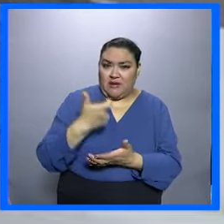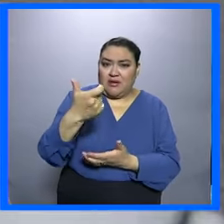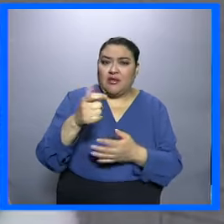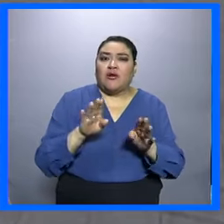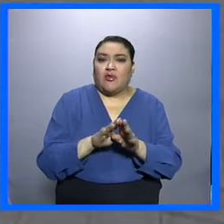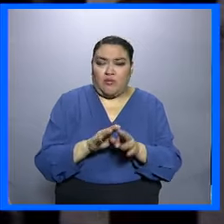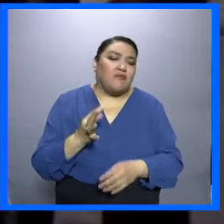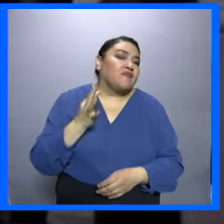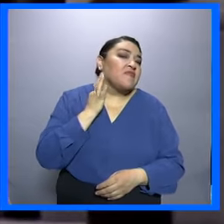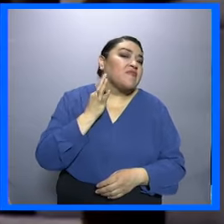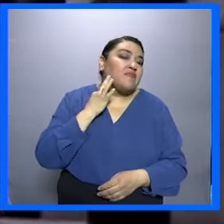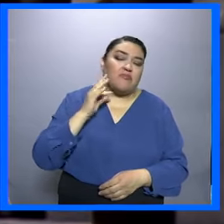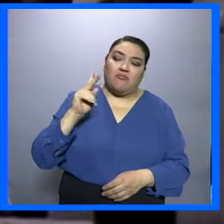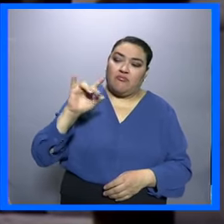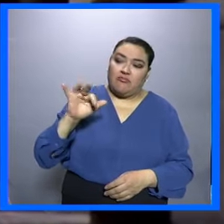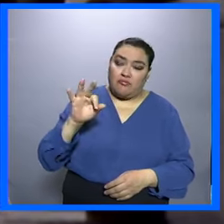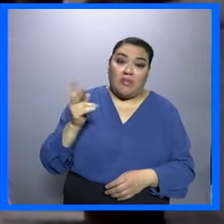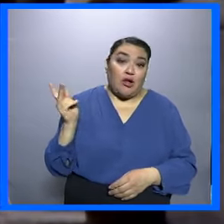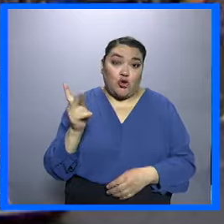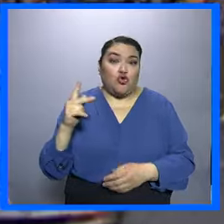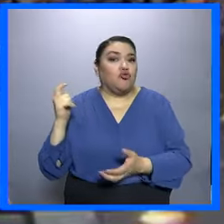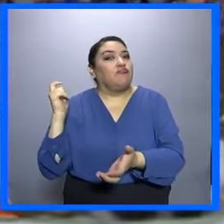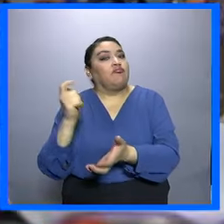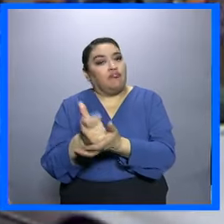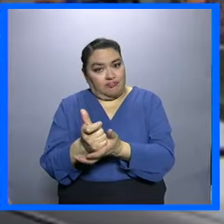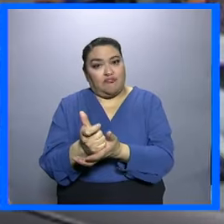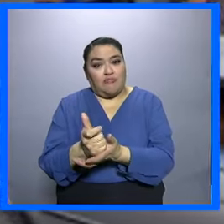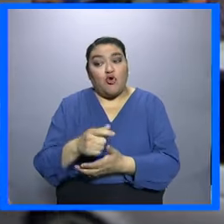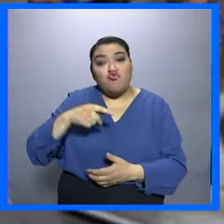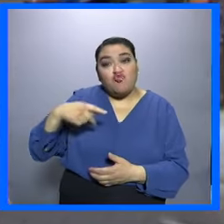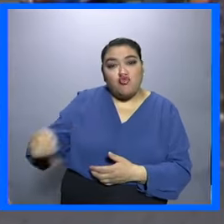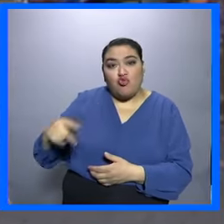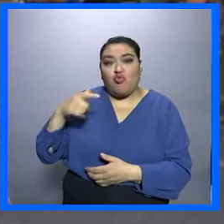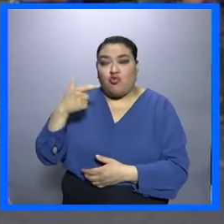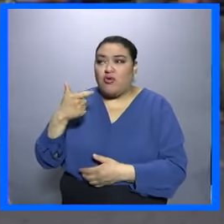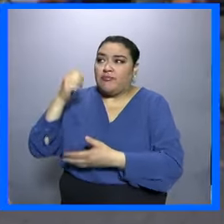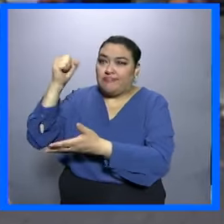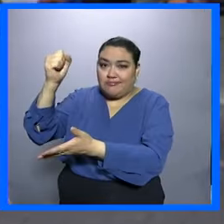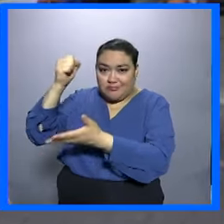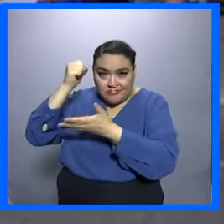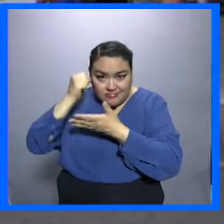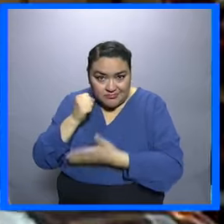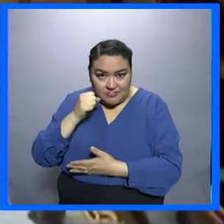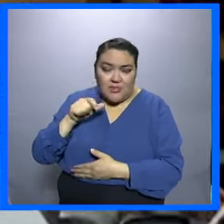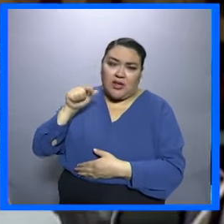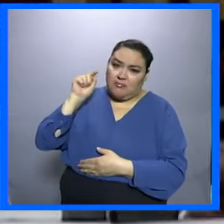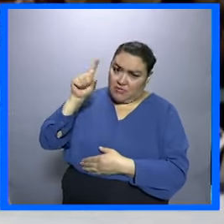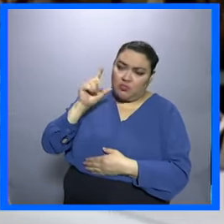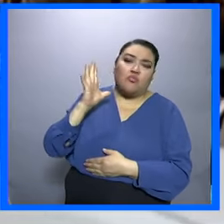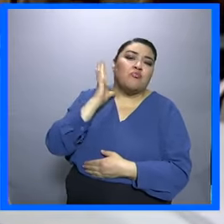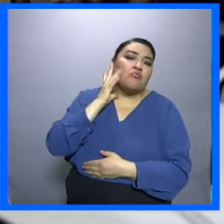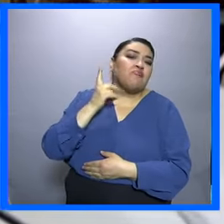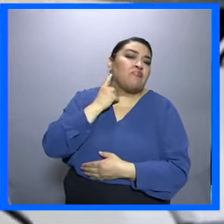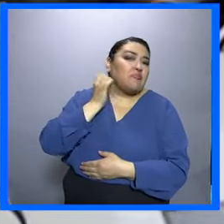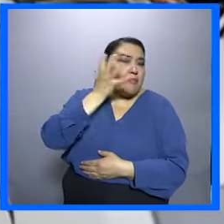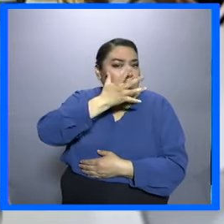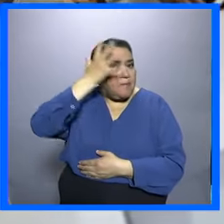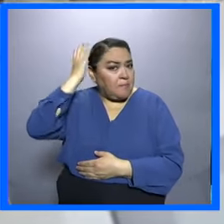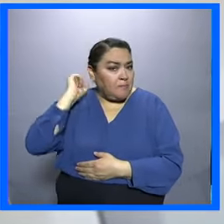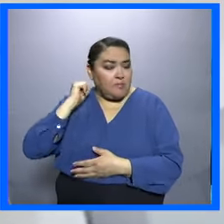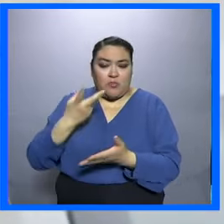la Fiscalía deberán cubrir las pensiones, pero con recursos adicionales que deba asignar el propio Congreso de Morelos,